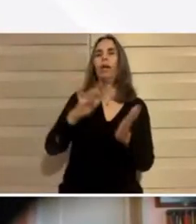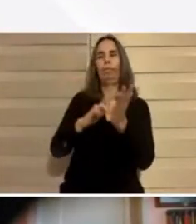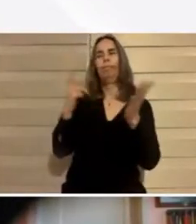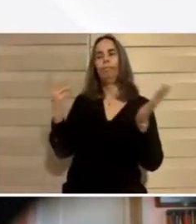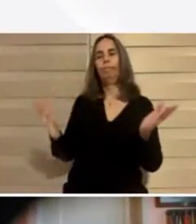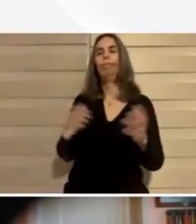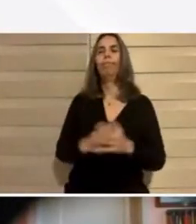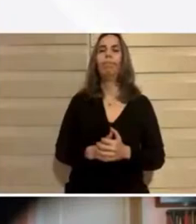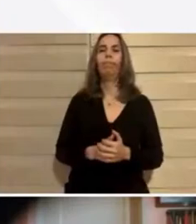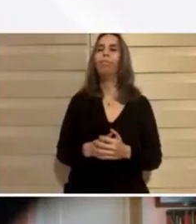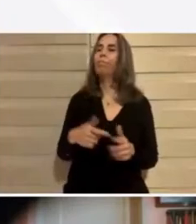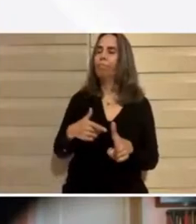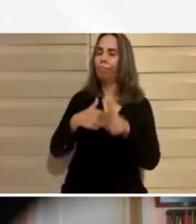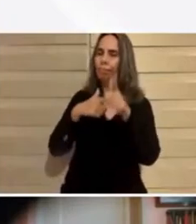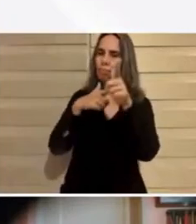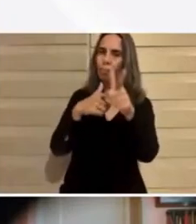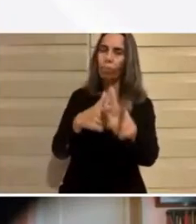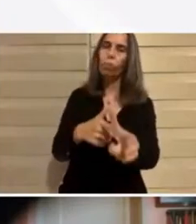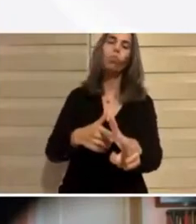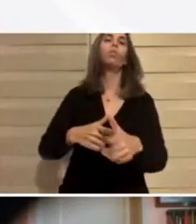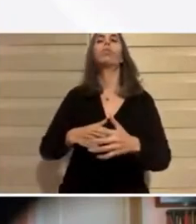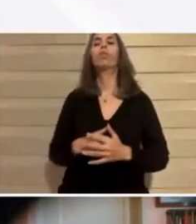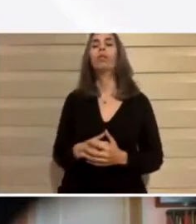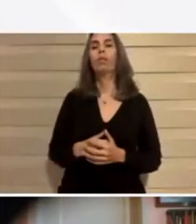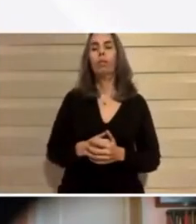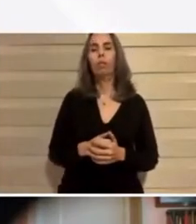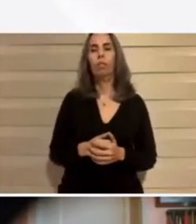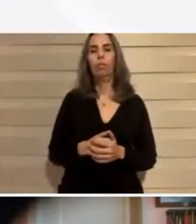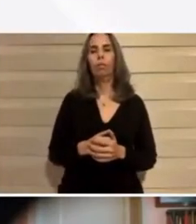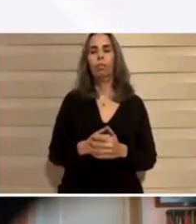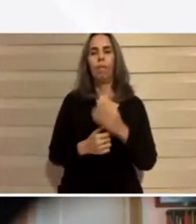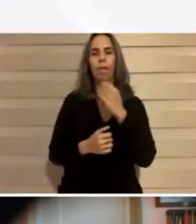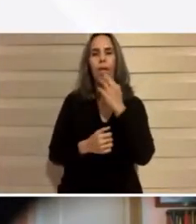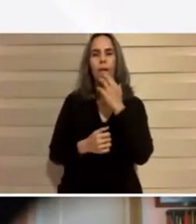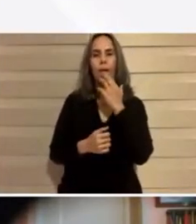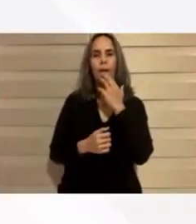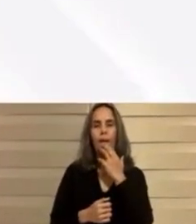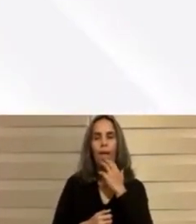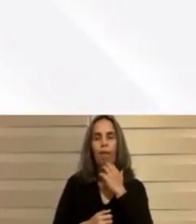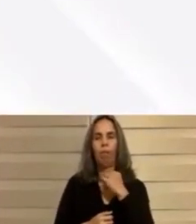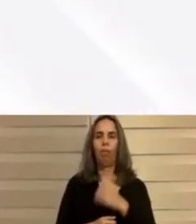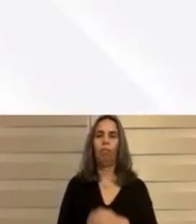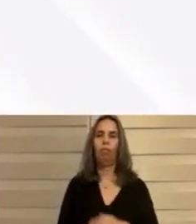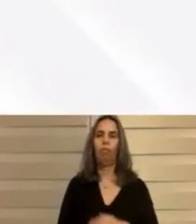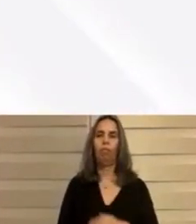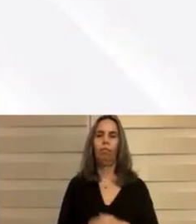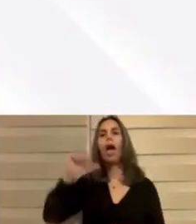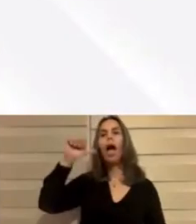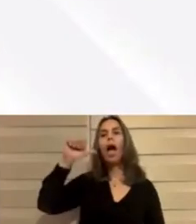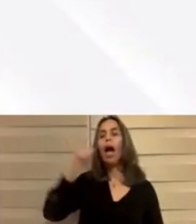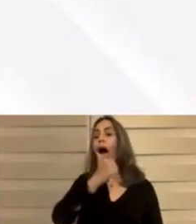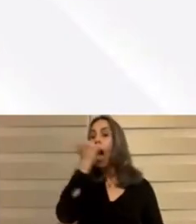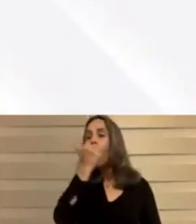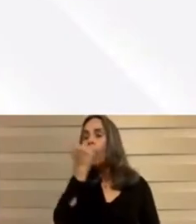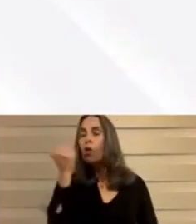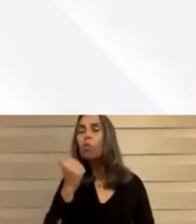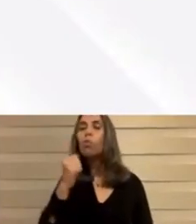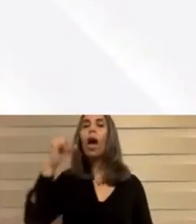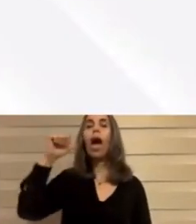Continuamos con la participación entusiasta de la alumna América Naomi Alfaro